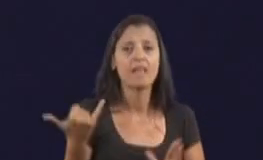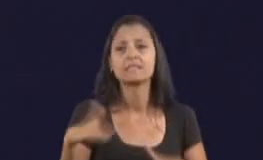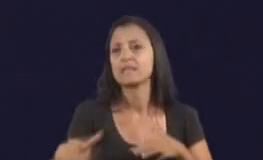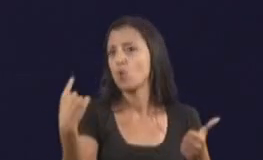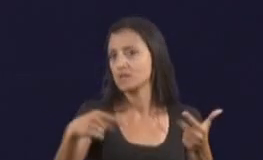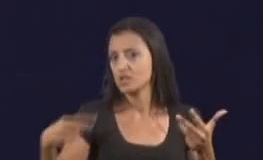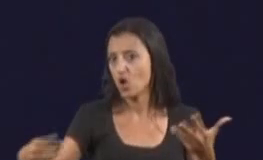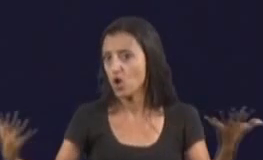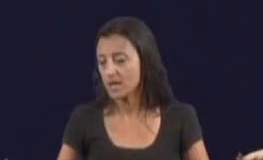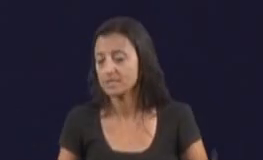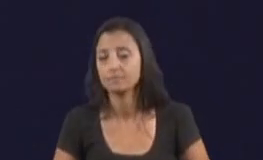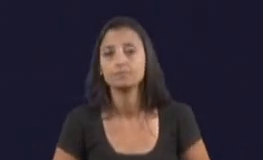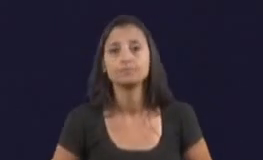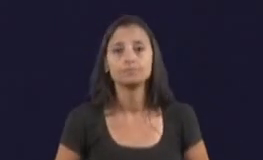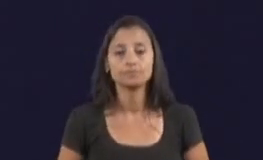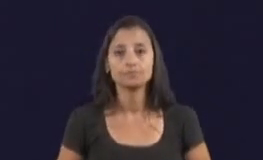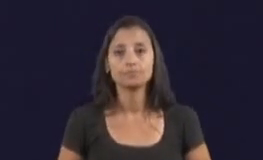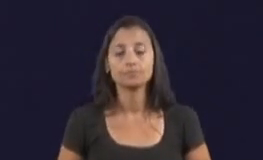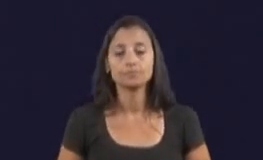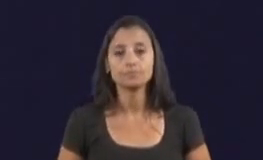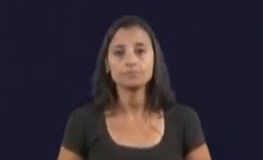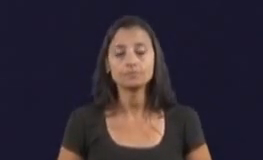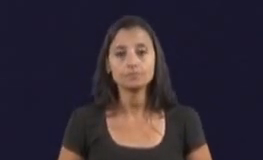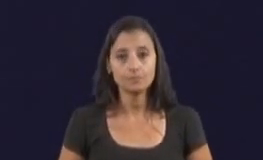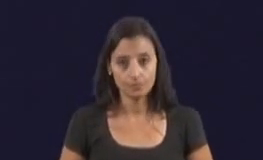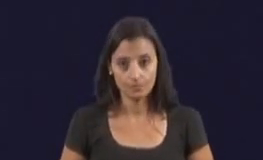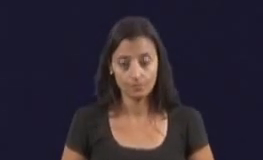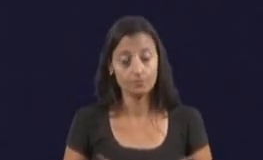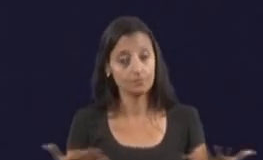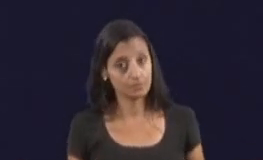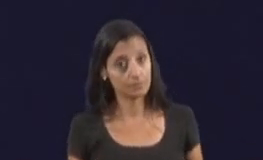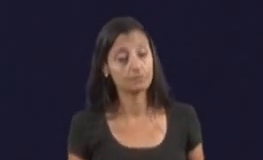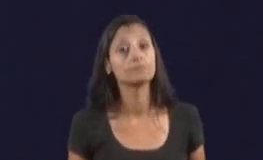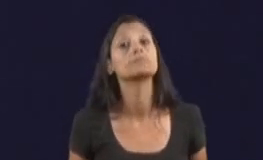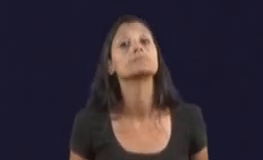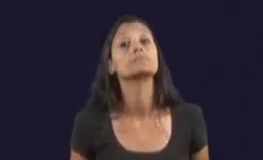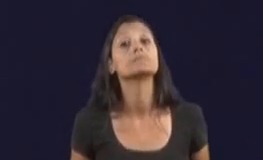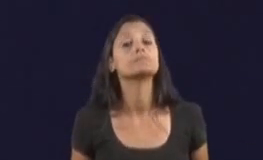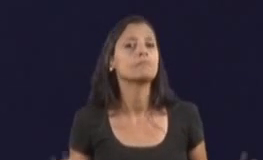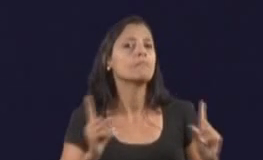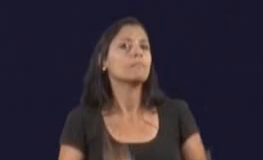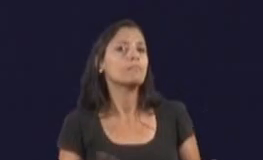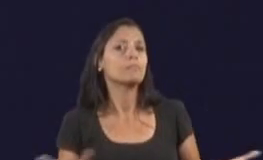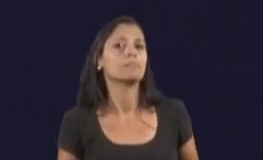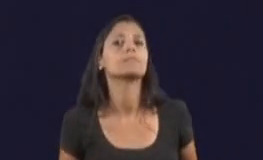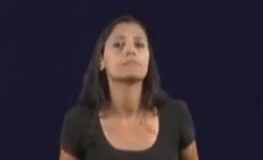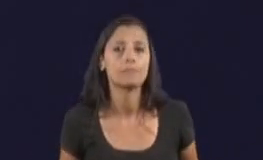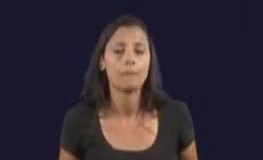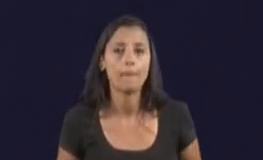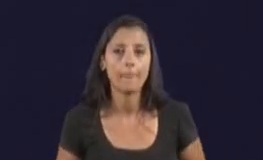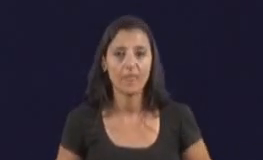situaciones que hacen a que los medicamentos sigan siendo gratuitos 100%. Así que no vemos inconvenientes. De todas maneras, por supuesto que